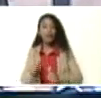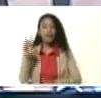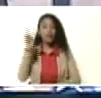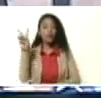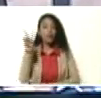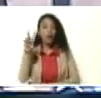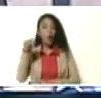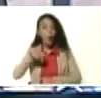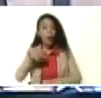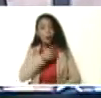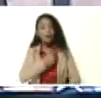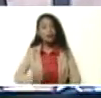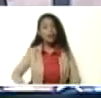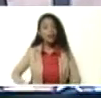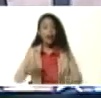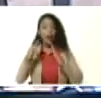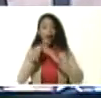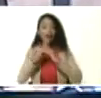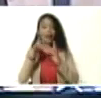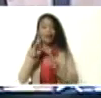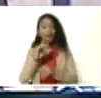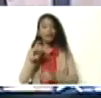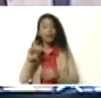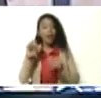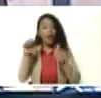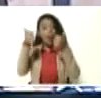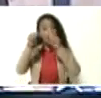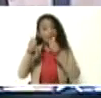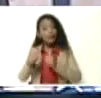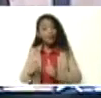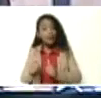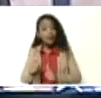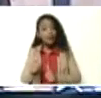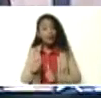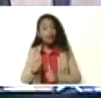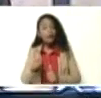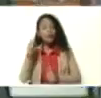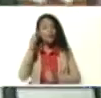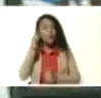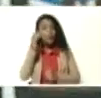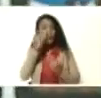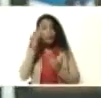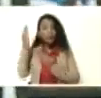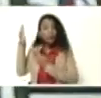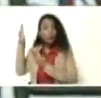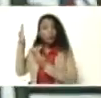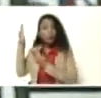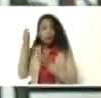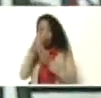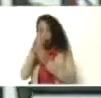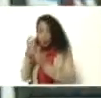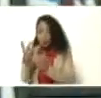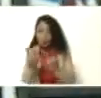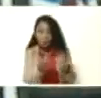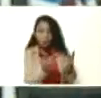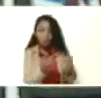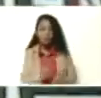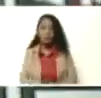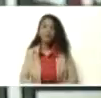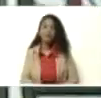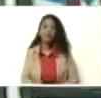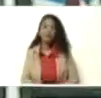hoy presidenta de la Casa de del Artista, precisamente, Suset Vera. Bienvenida.